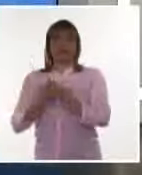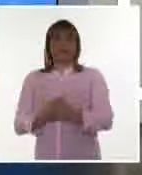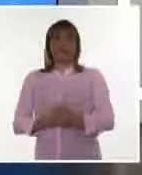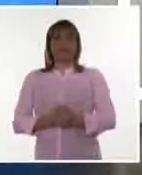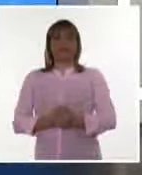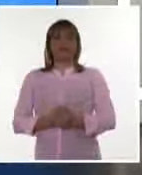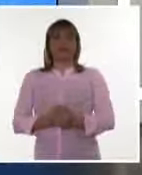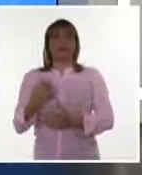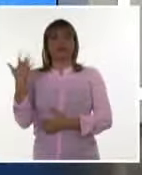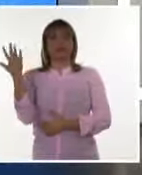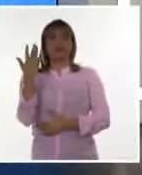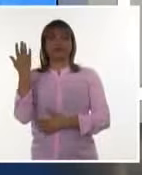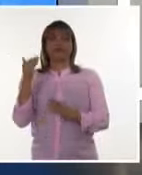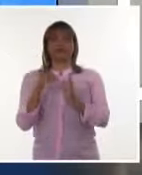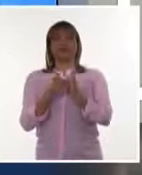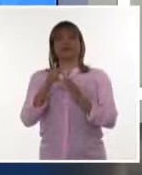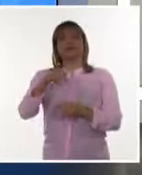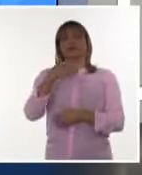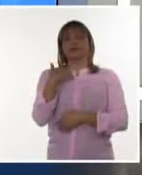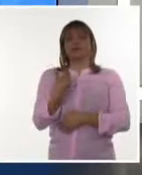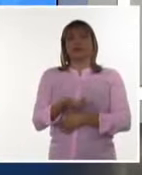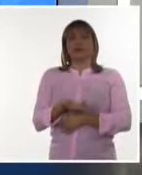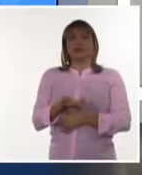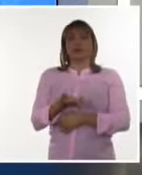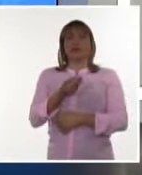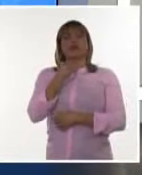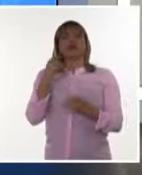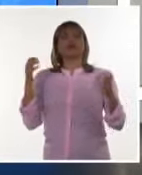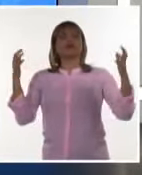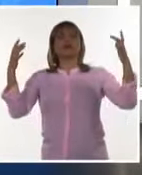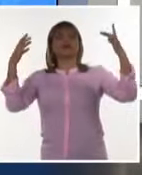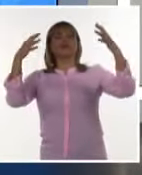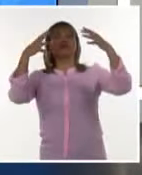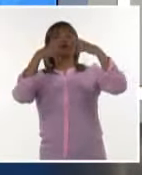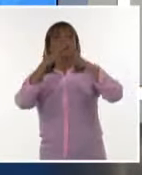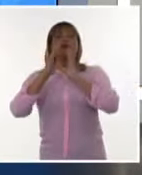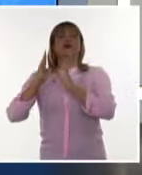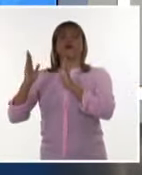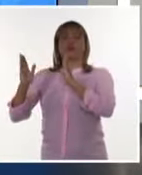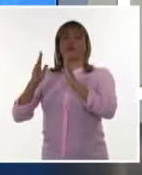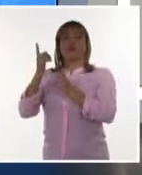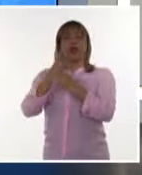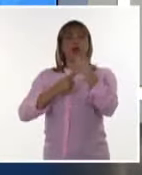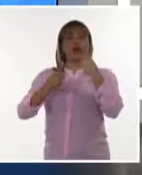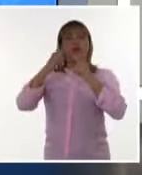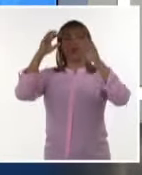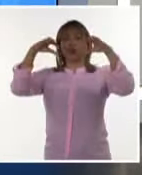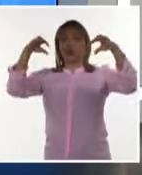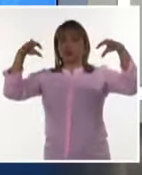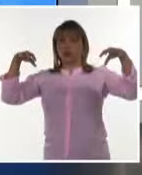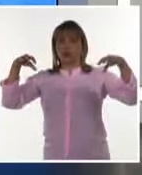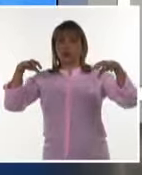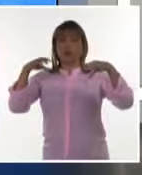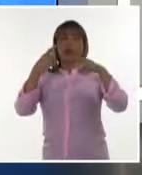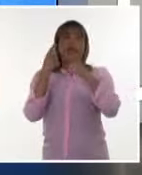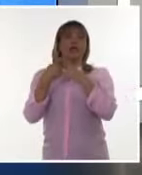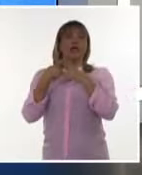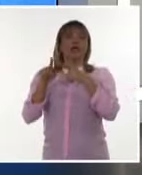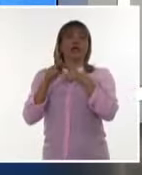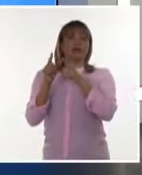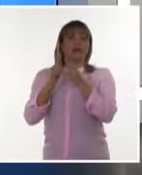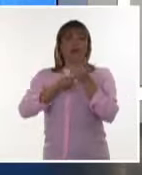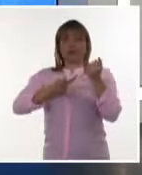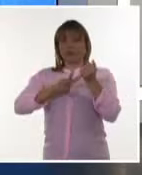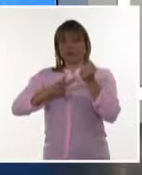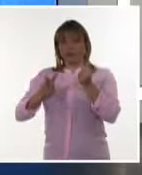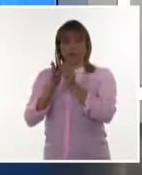tiempo para la tarde de hoy estará con predominio de nublados en la región occidental con algunos chubascos y lluvias, mientras que en el resto del territorio